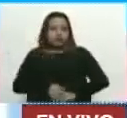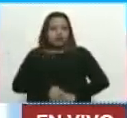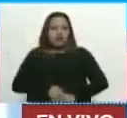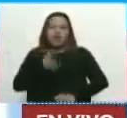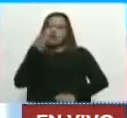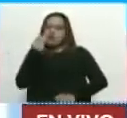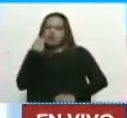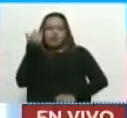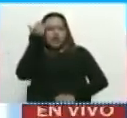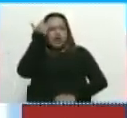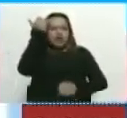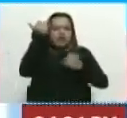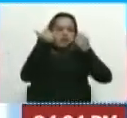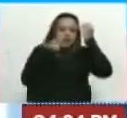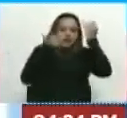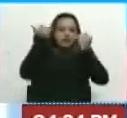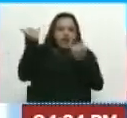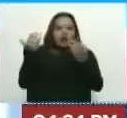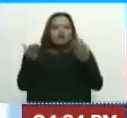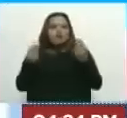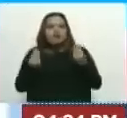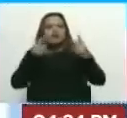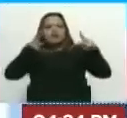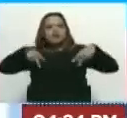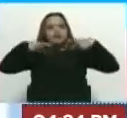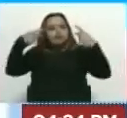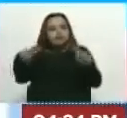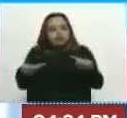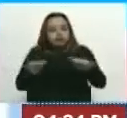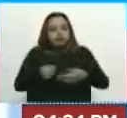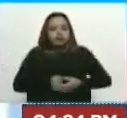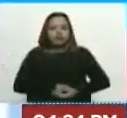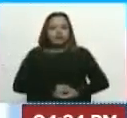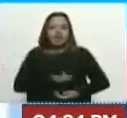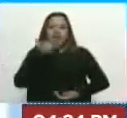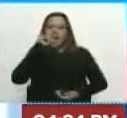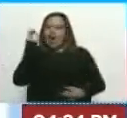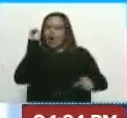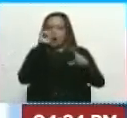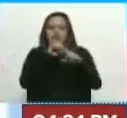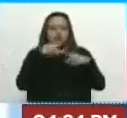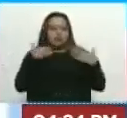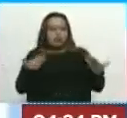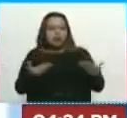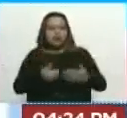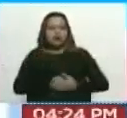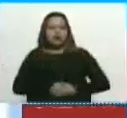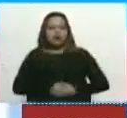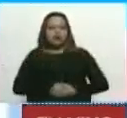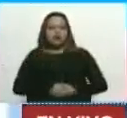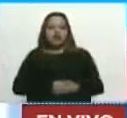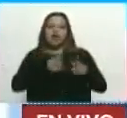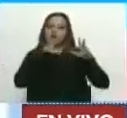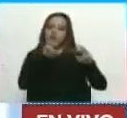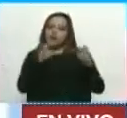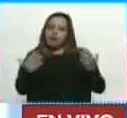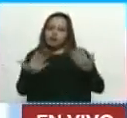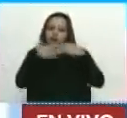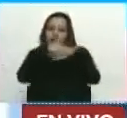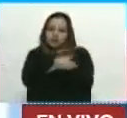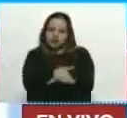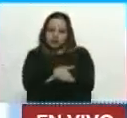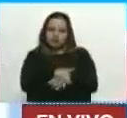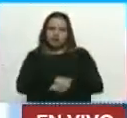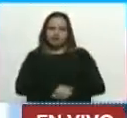sus iniciativas, muchas de sus innovaciones, tenían como objetivo esa nueva integración